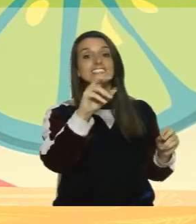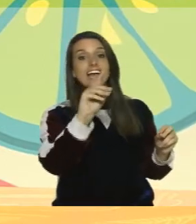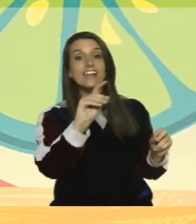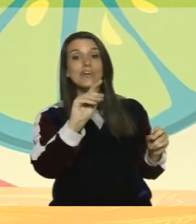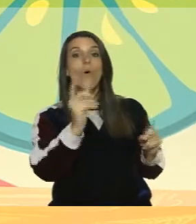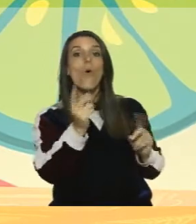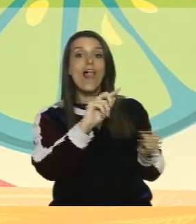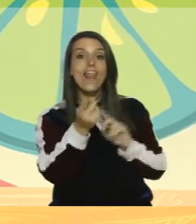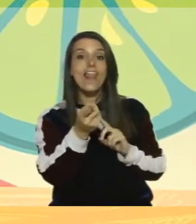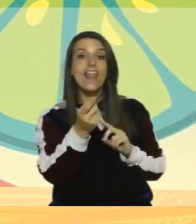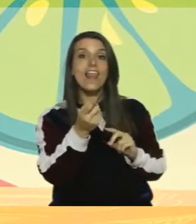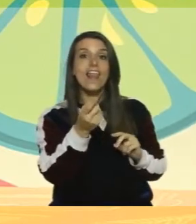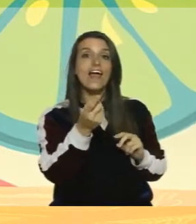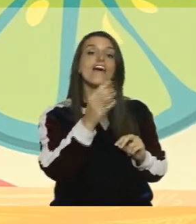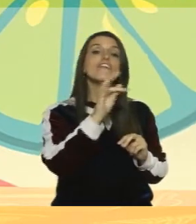¿Richard o Freddy?